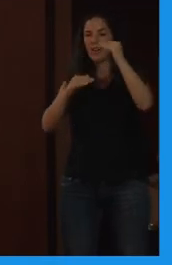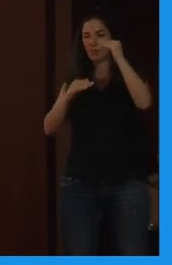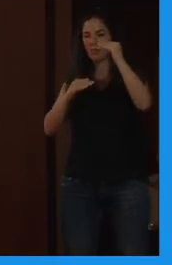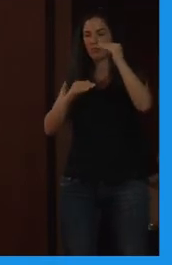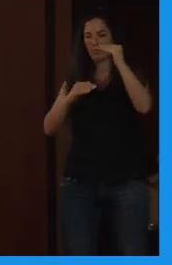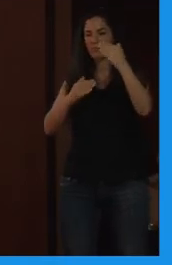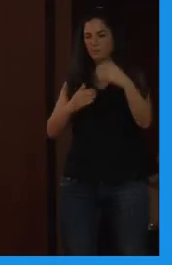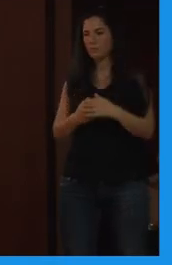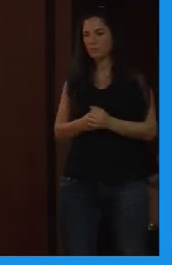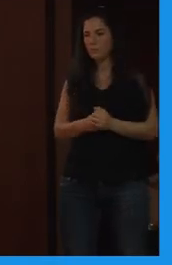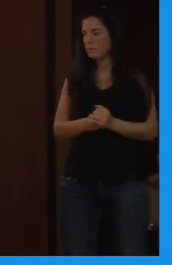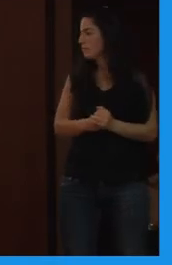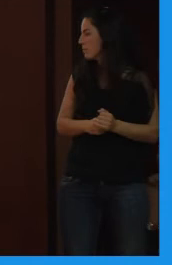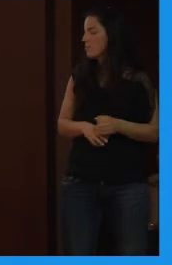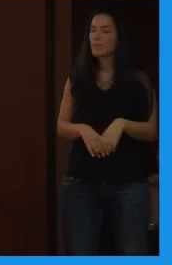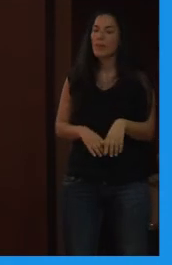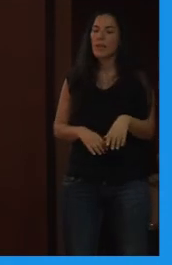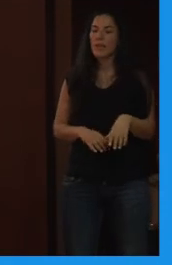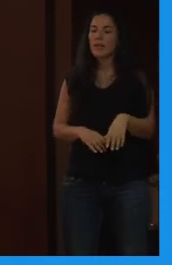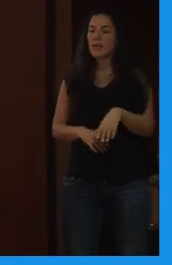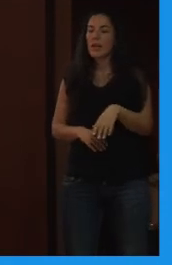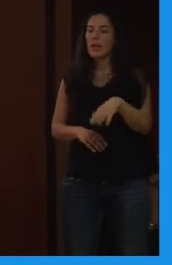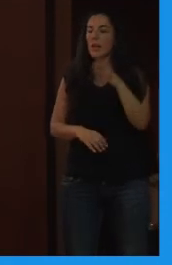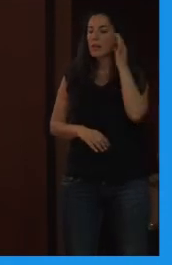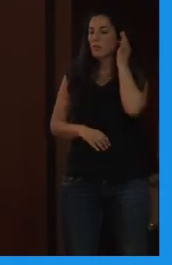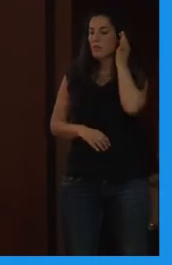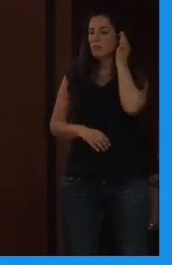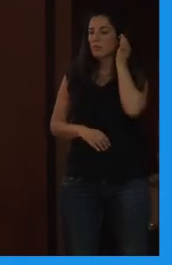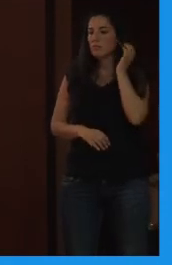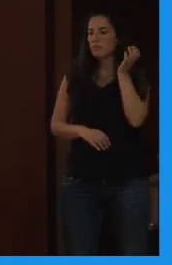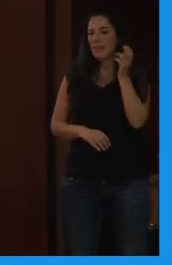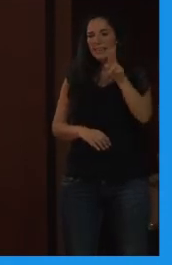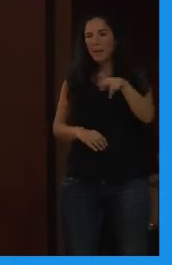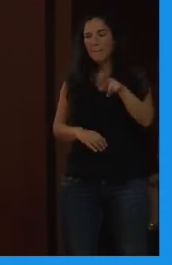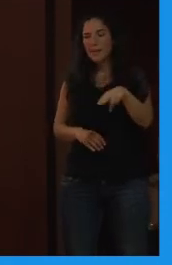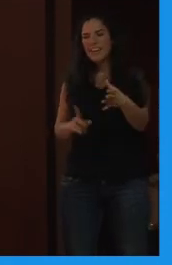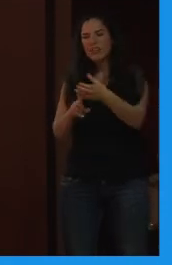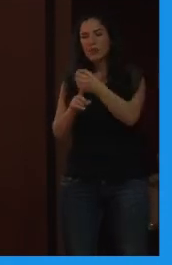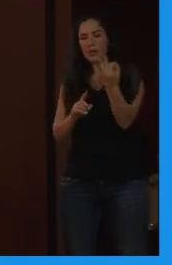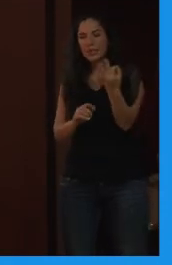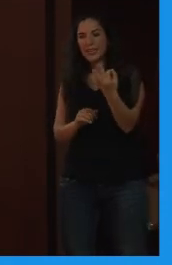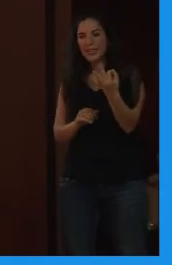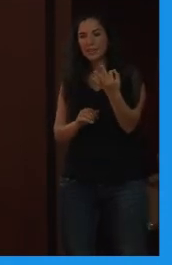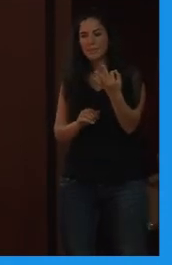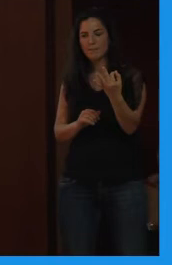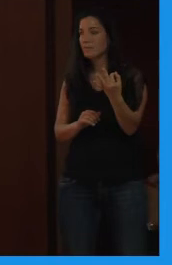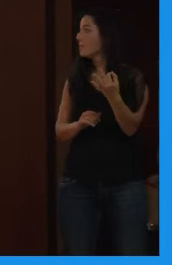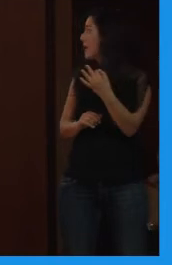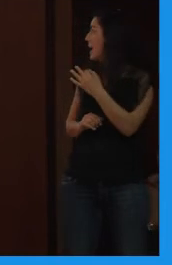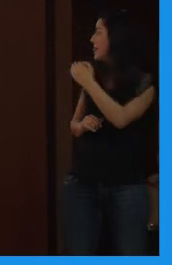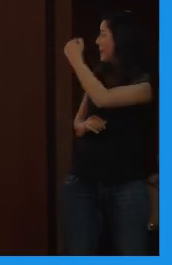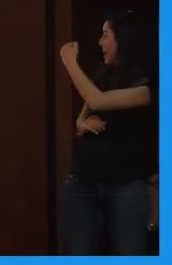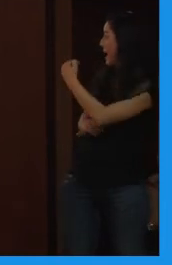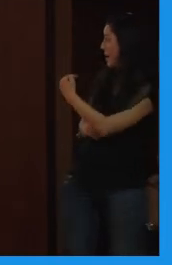primario que se encuentra en la población femenina adulta. También encontró hipotiroidismo subclínico, aunque este no es tan importante. El